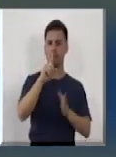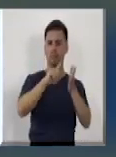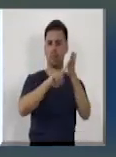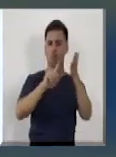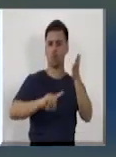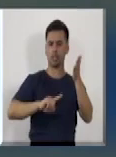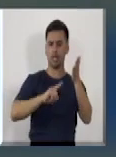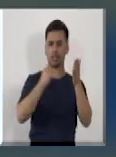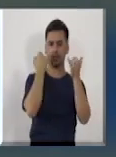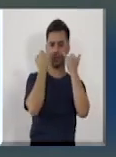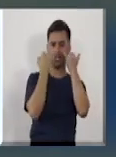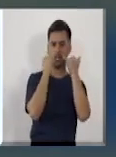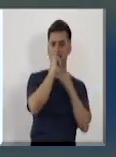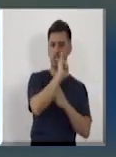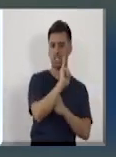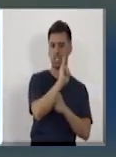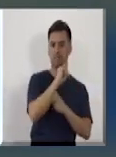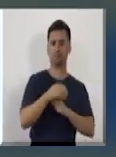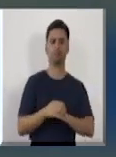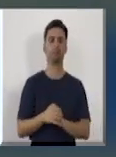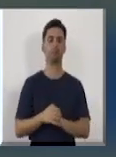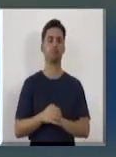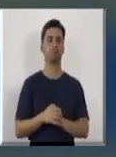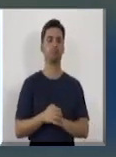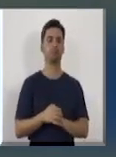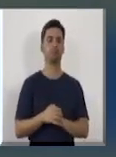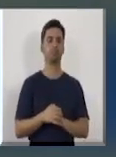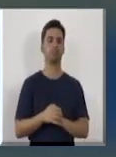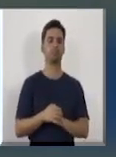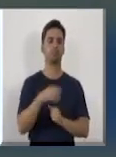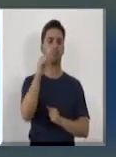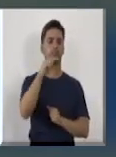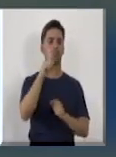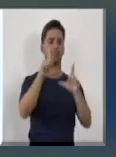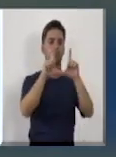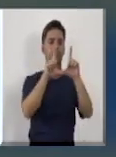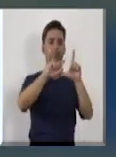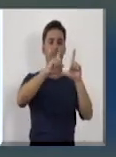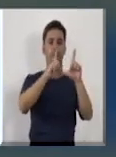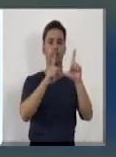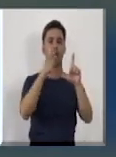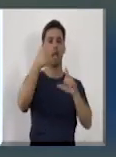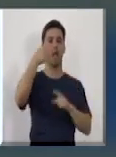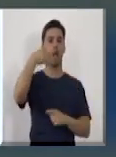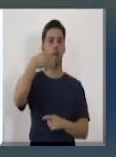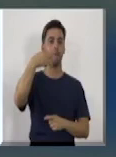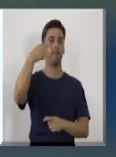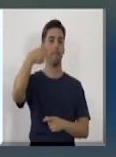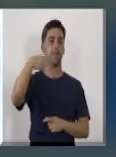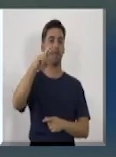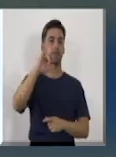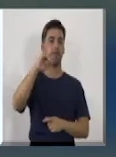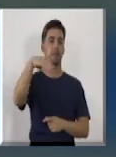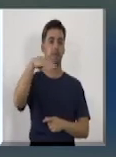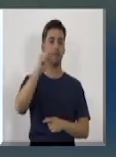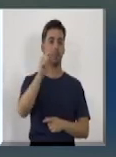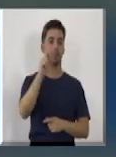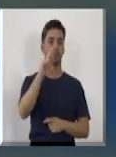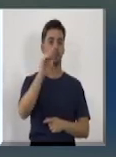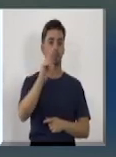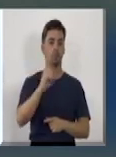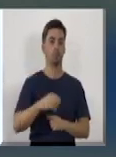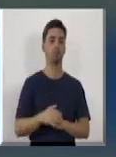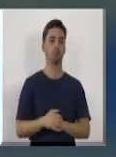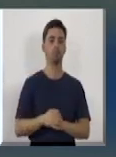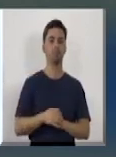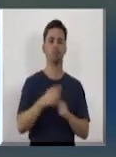letra I. Y instrumento, el amperímetro, y su unidad de medida, el ampere. La segunda magnitud, tensión, que se